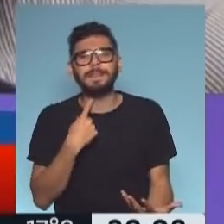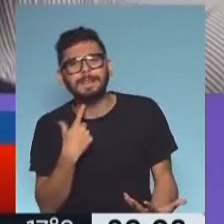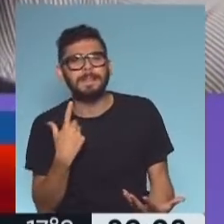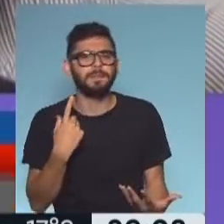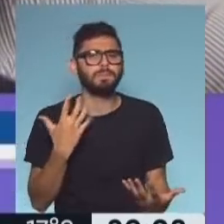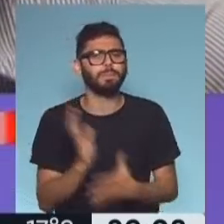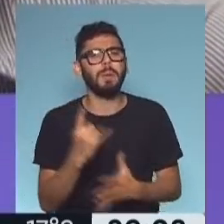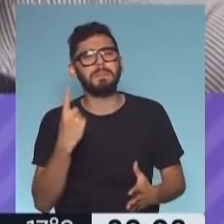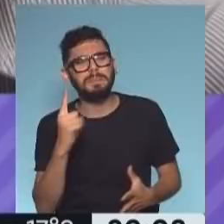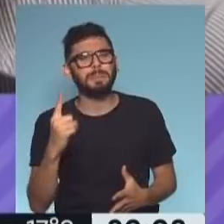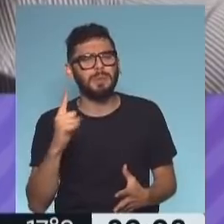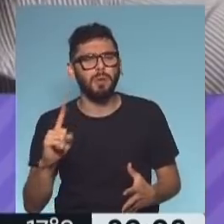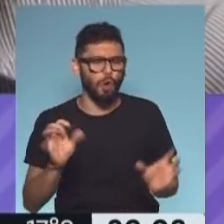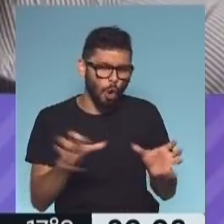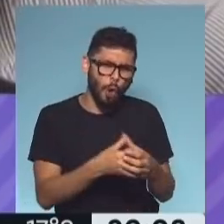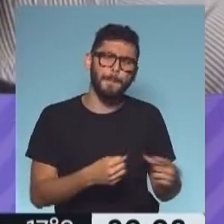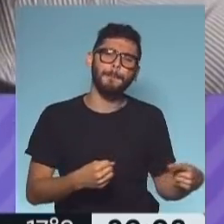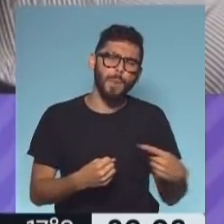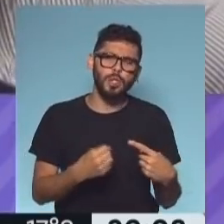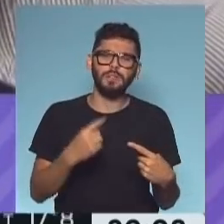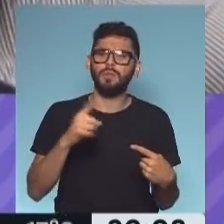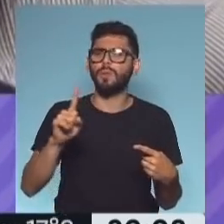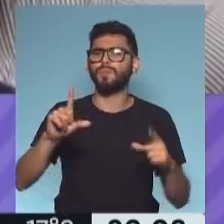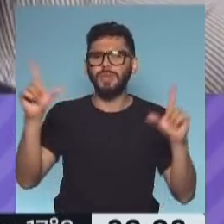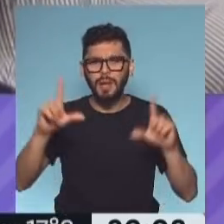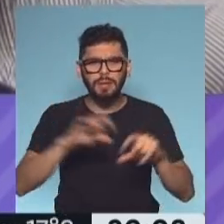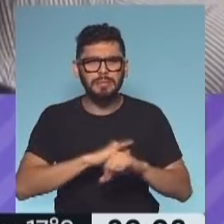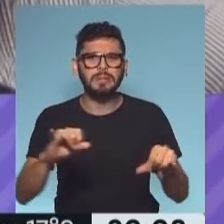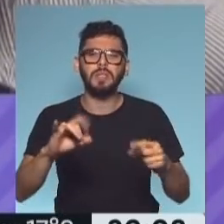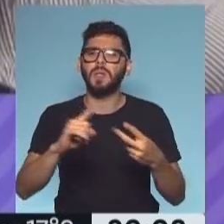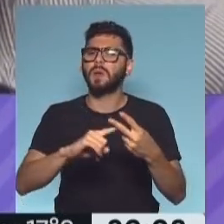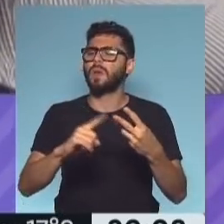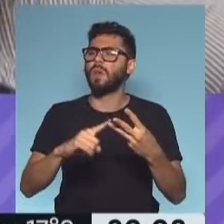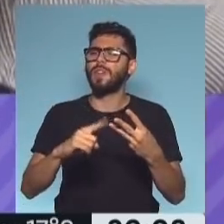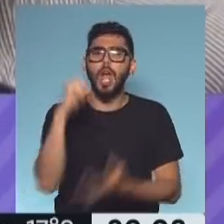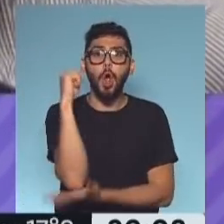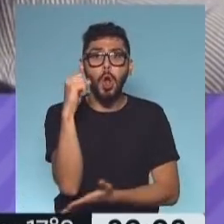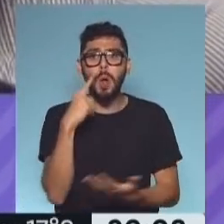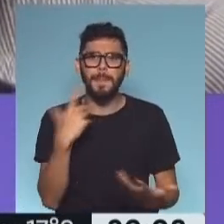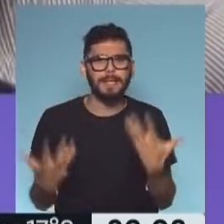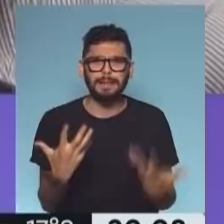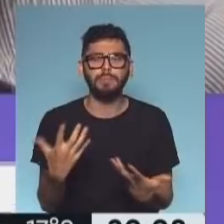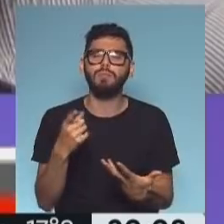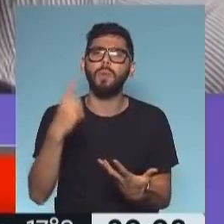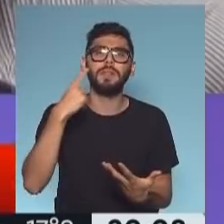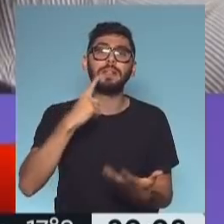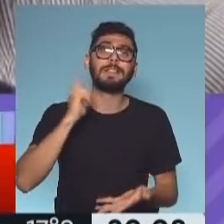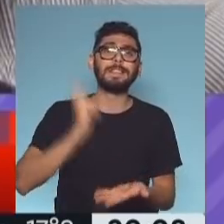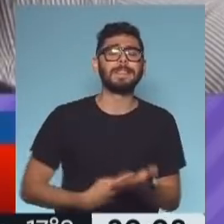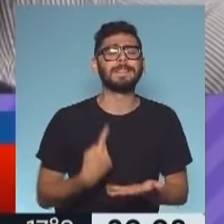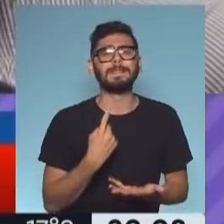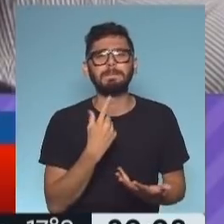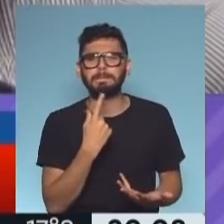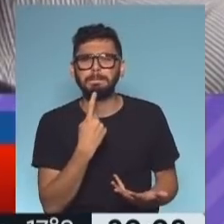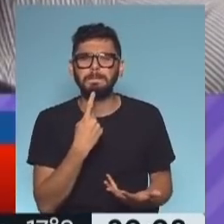sanitario. ¿Pesa la oposición, los medios de comunicación, pesan los sectores económicos? ¿Qué es lo que más pesa a la hora de tomar estas medidas que se